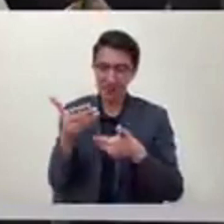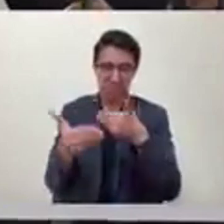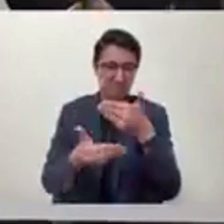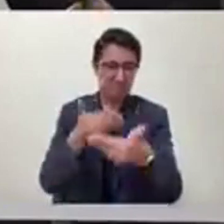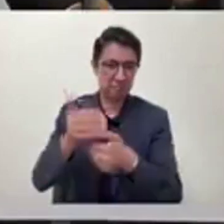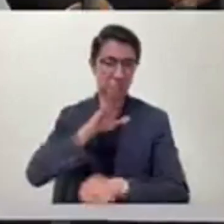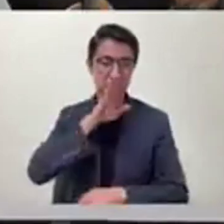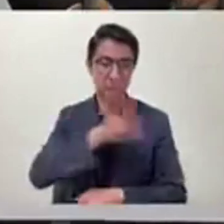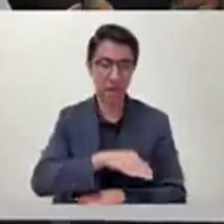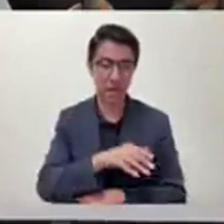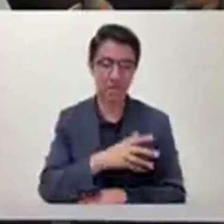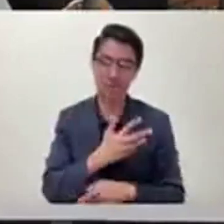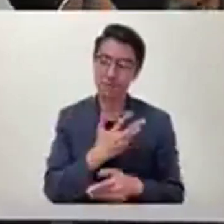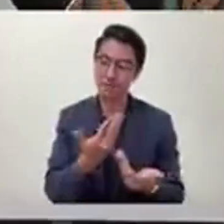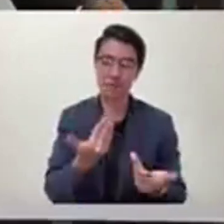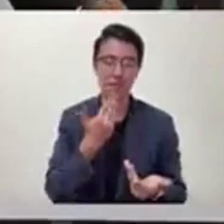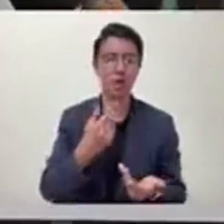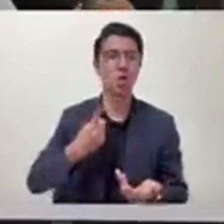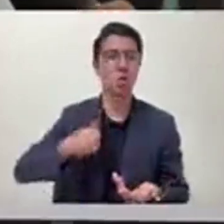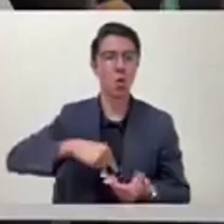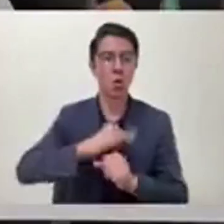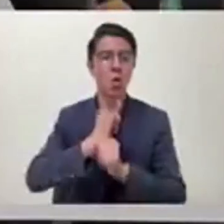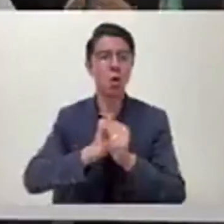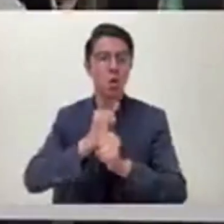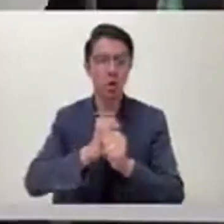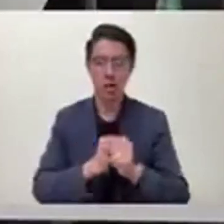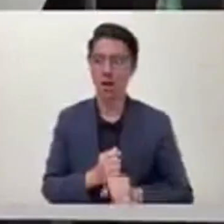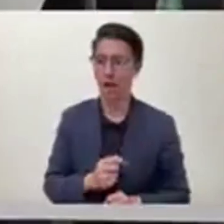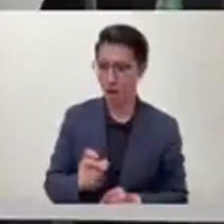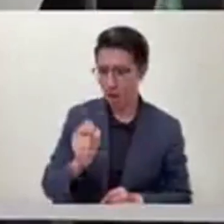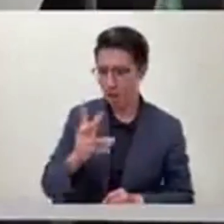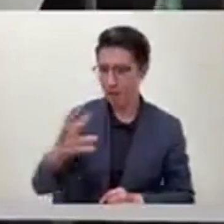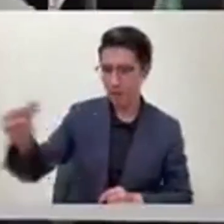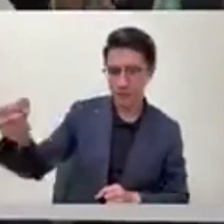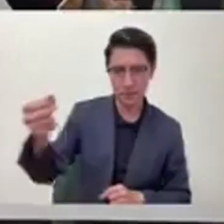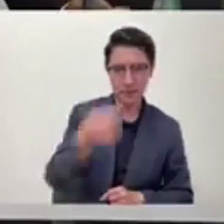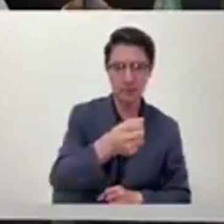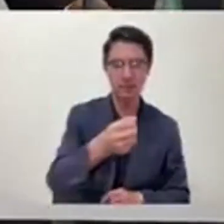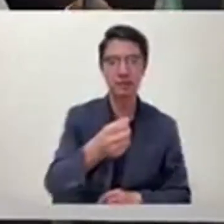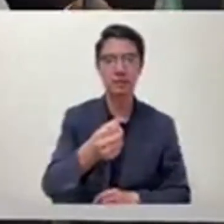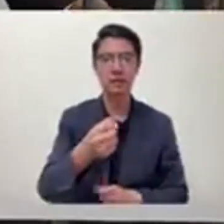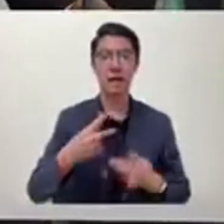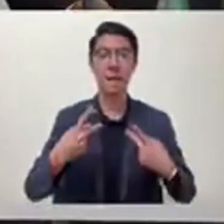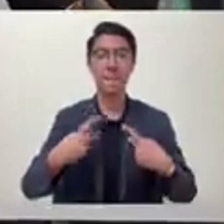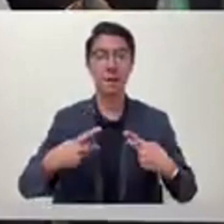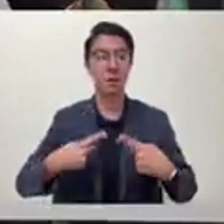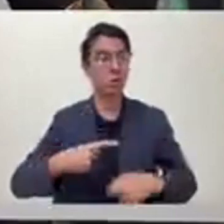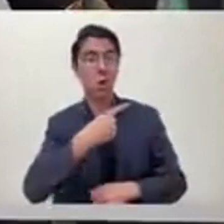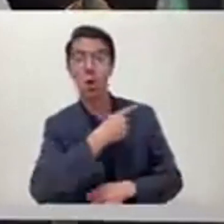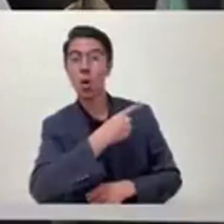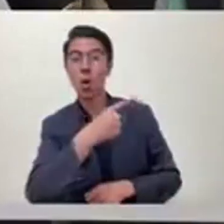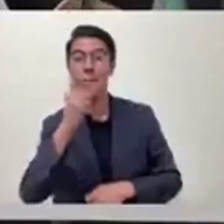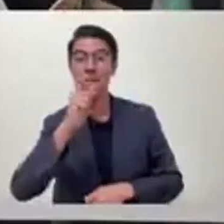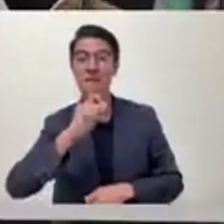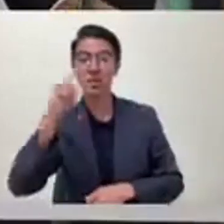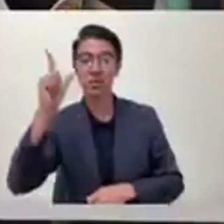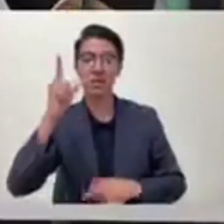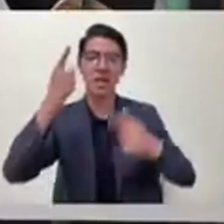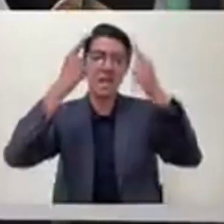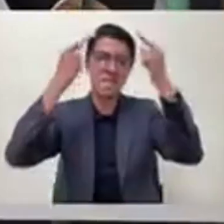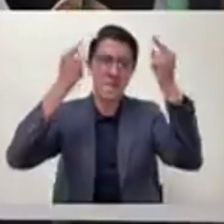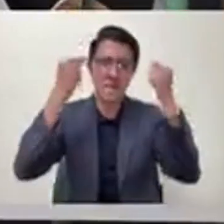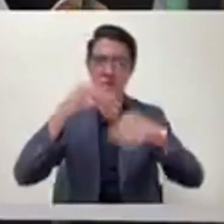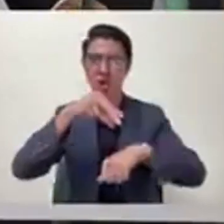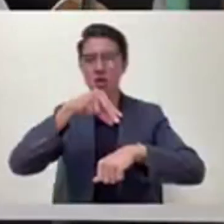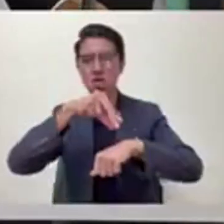gente que nos va ayudar a poder obviamente evaluar de primera intención y darle un seguimiento al proceso de rehabilitación de